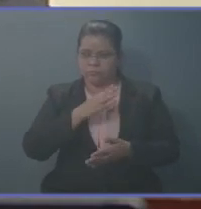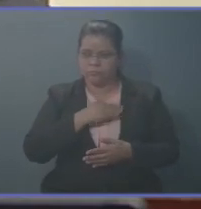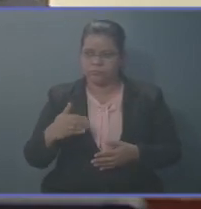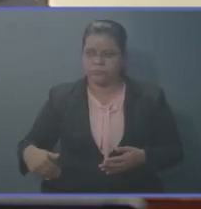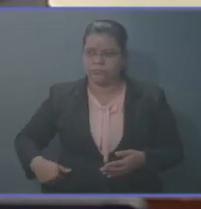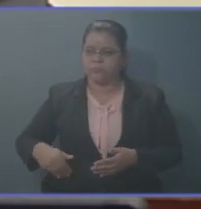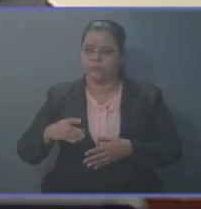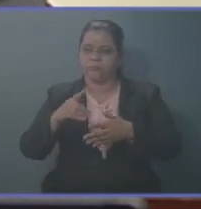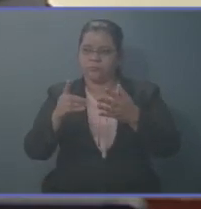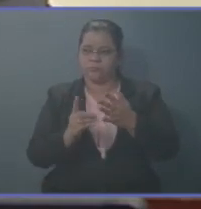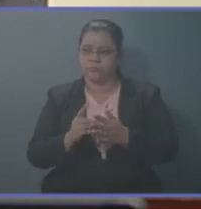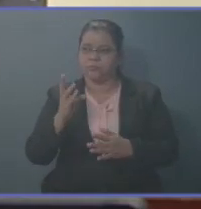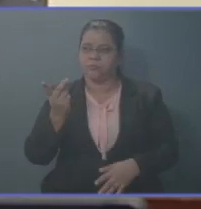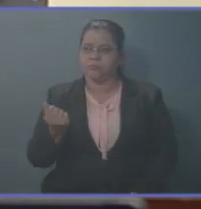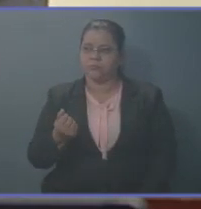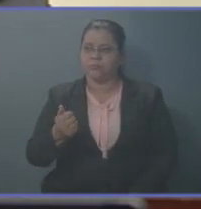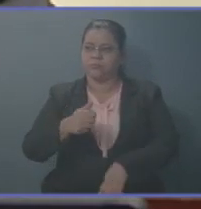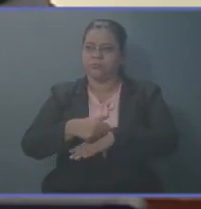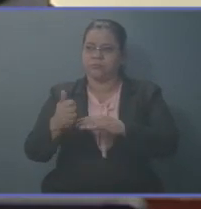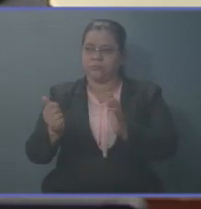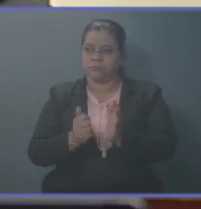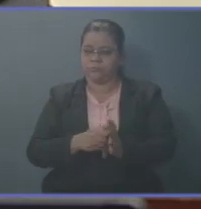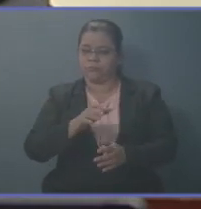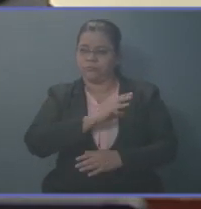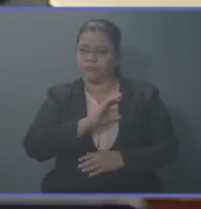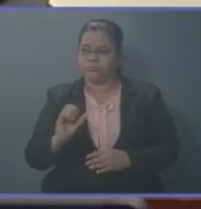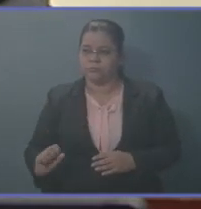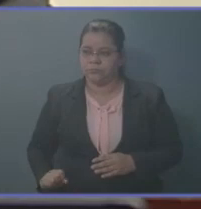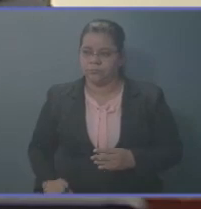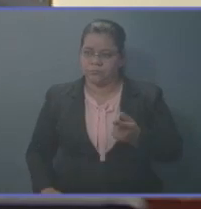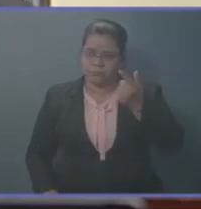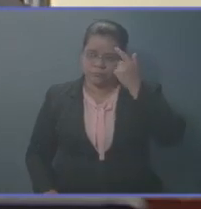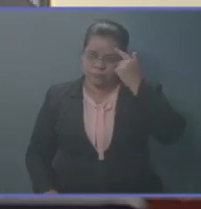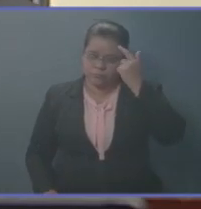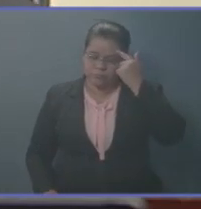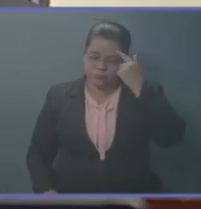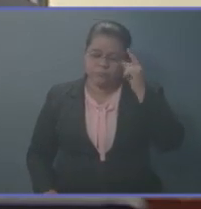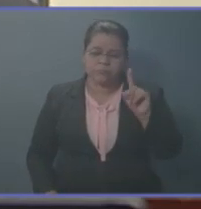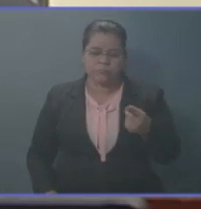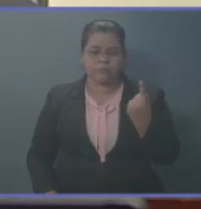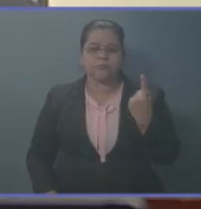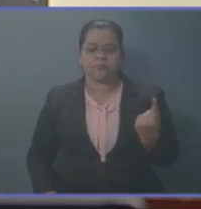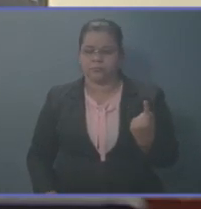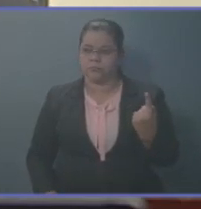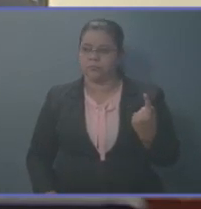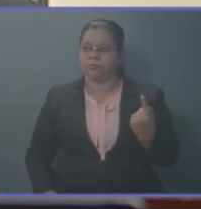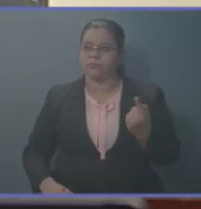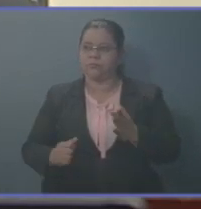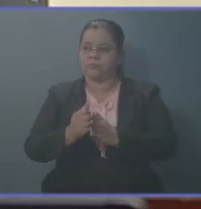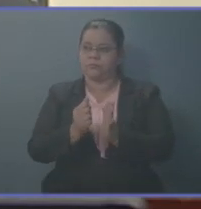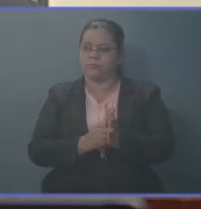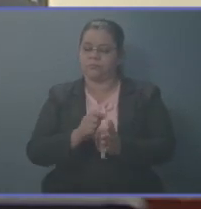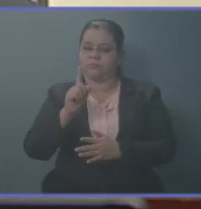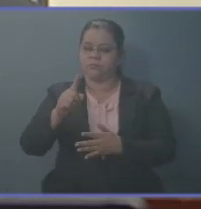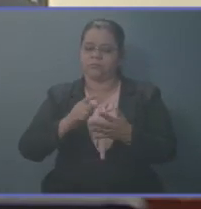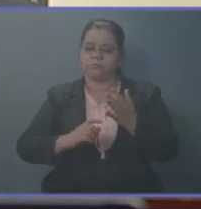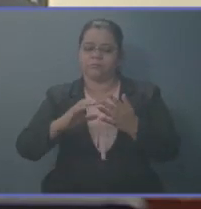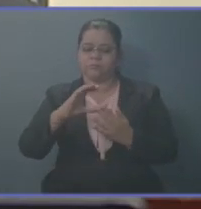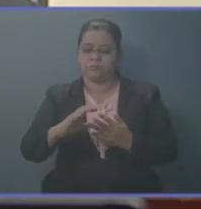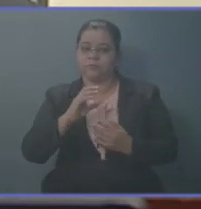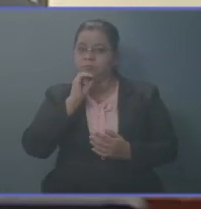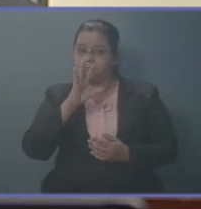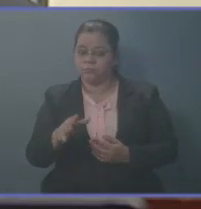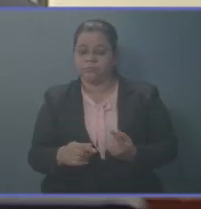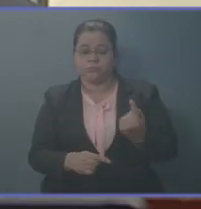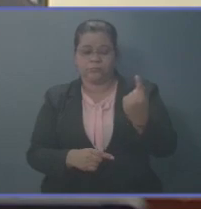presidente. Decreto número: la Asamblea Legislativa de la República de El Salvador, considerando Romanos 1, que el artículo 1 de la Constitución contempla que El